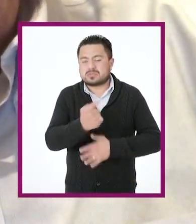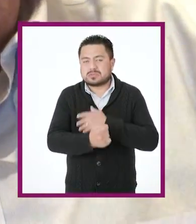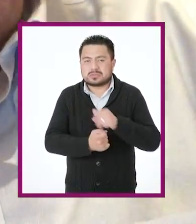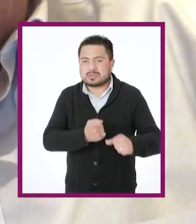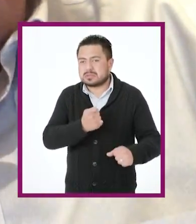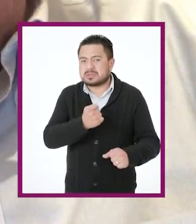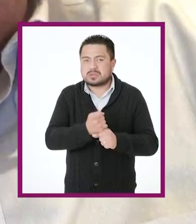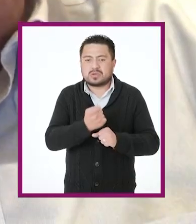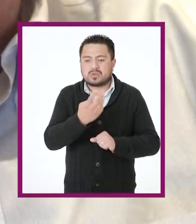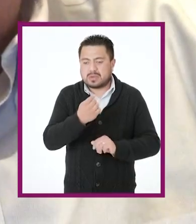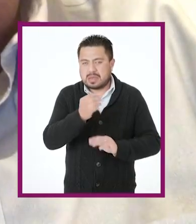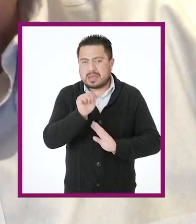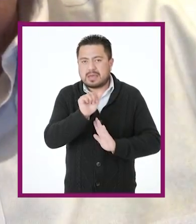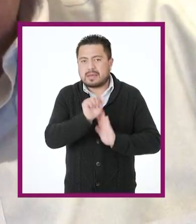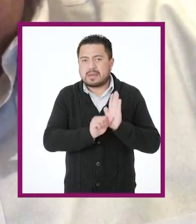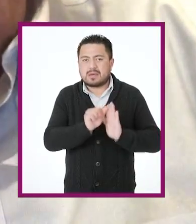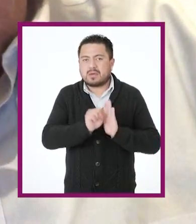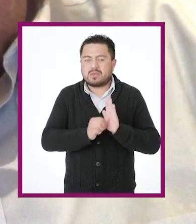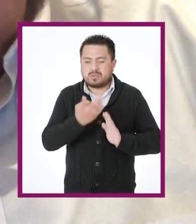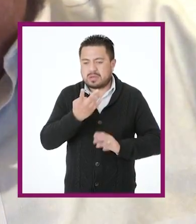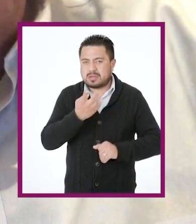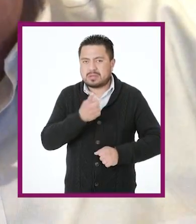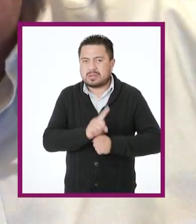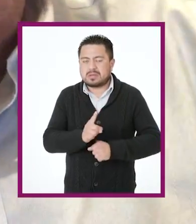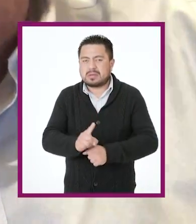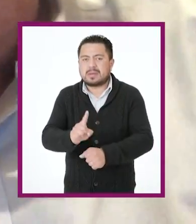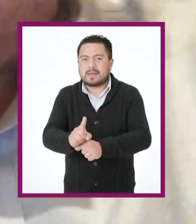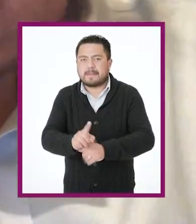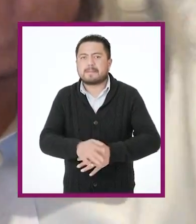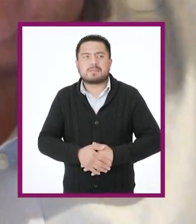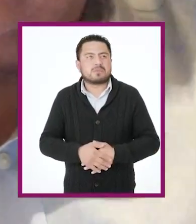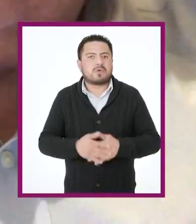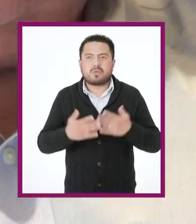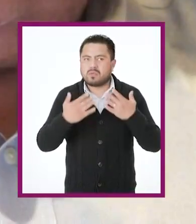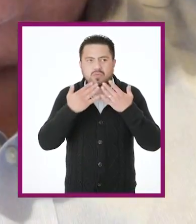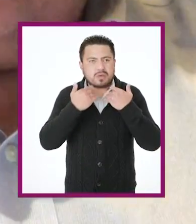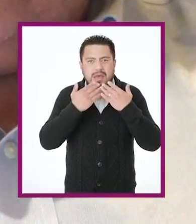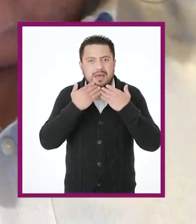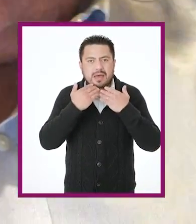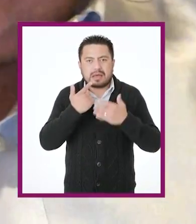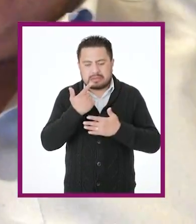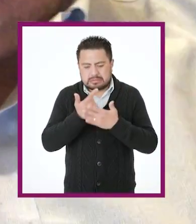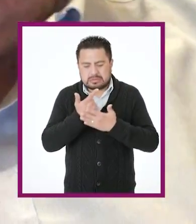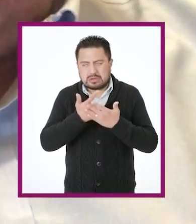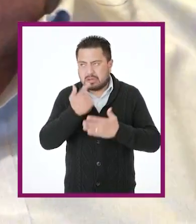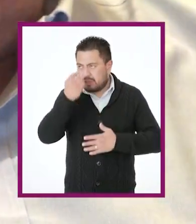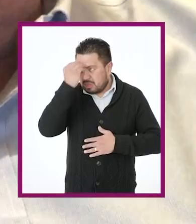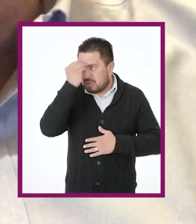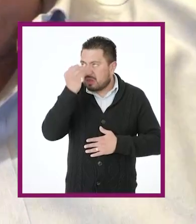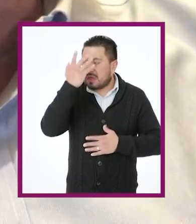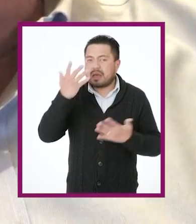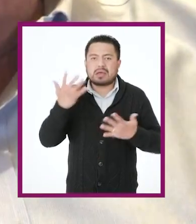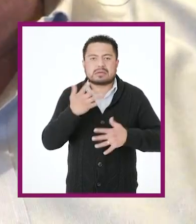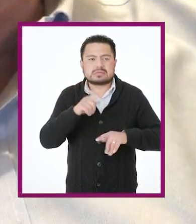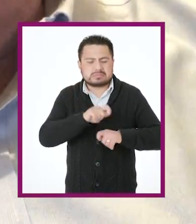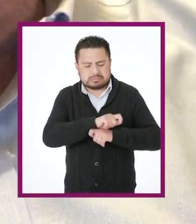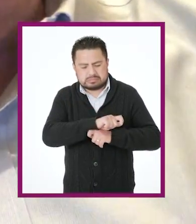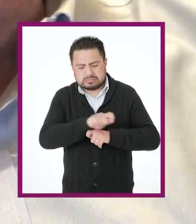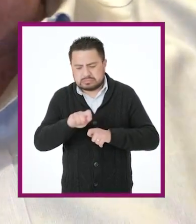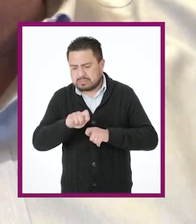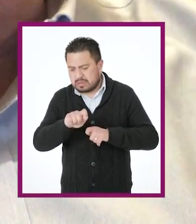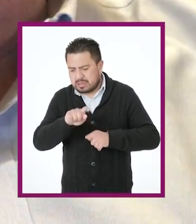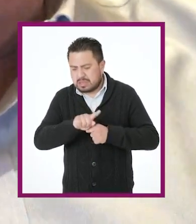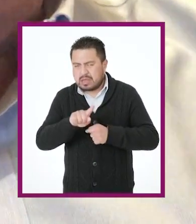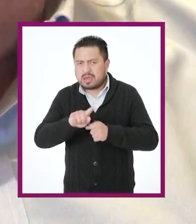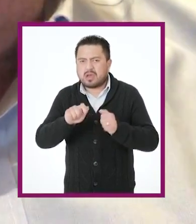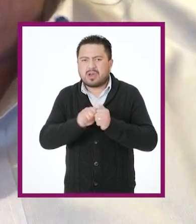entonces 51 años, 9 meses y 4 días. No había tenido que llevar la cuenta del olvido